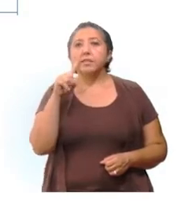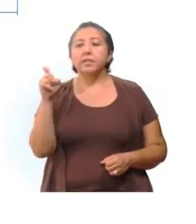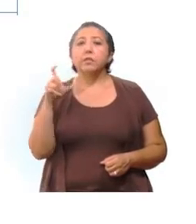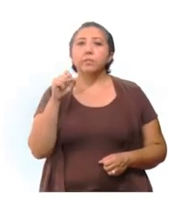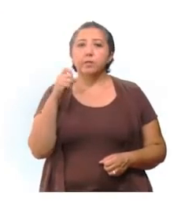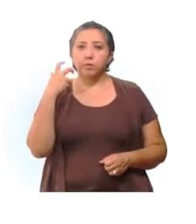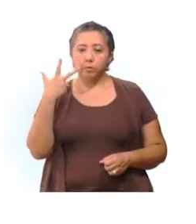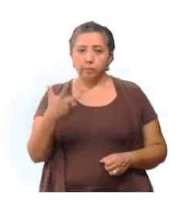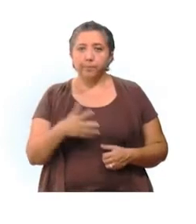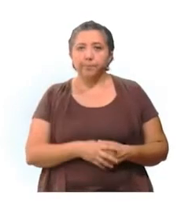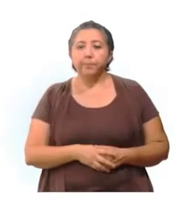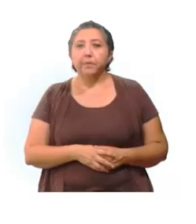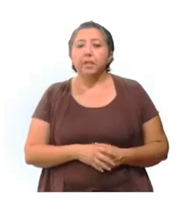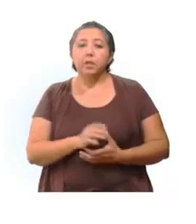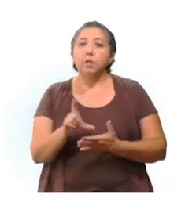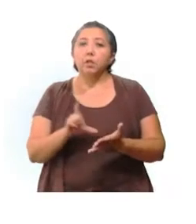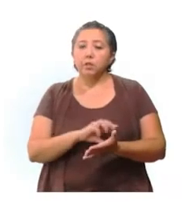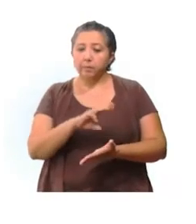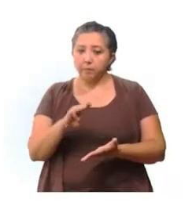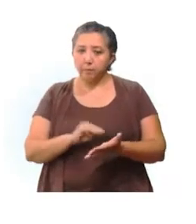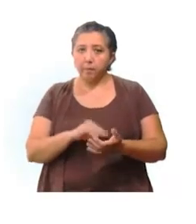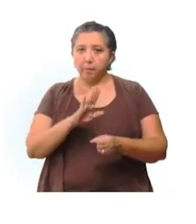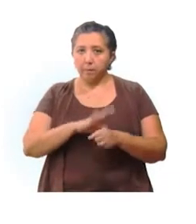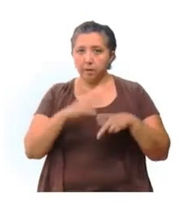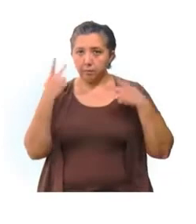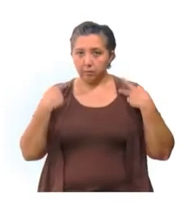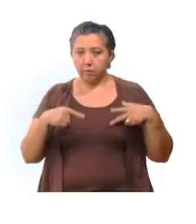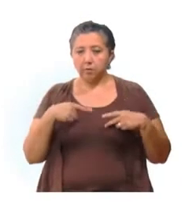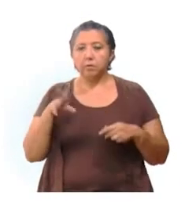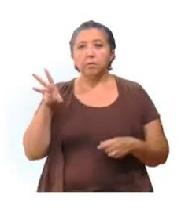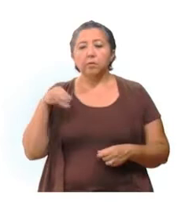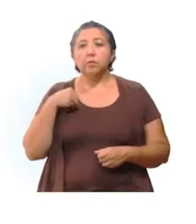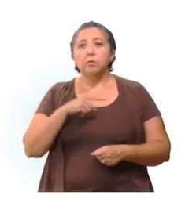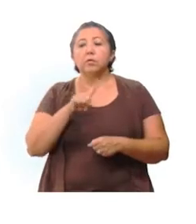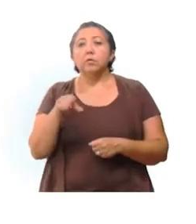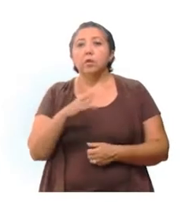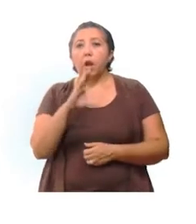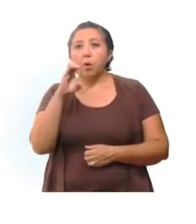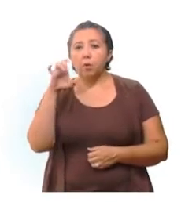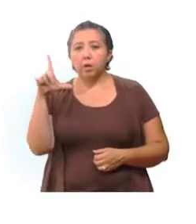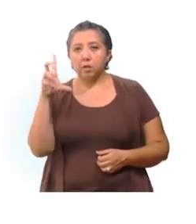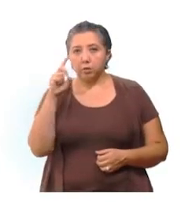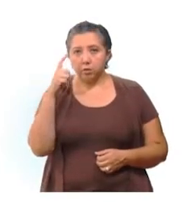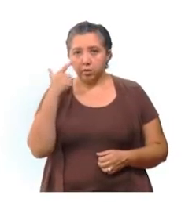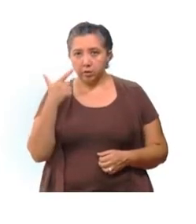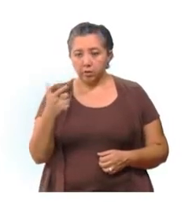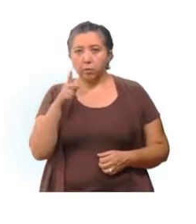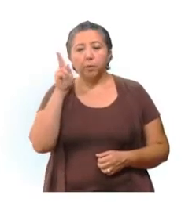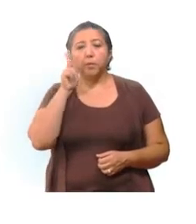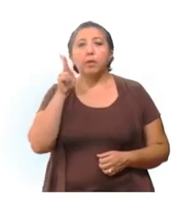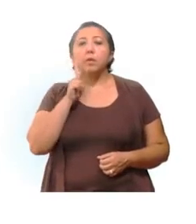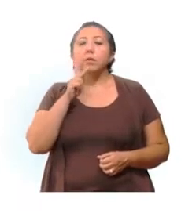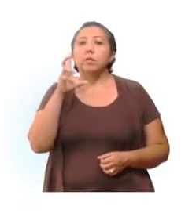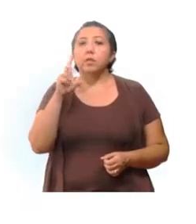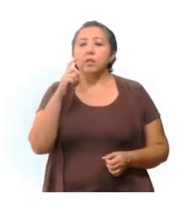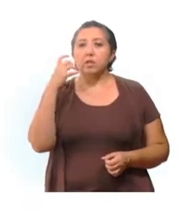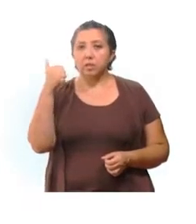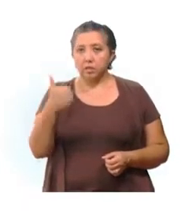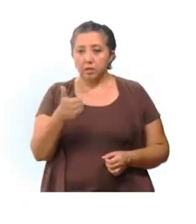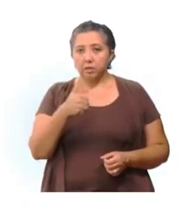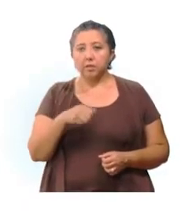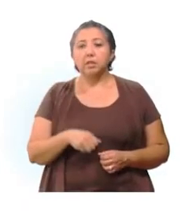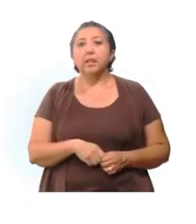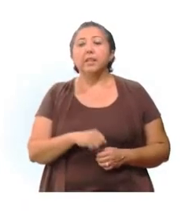128. Las colonias de Mérida con mayor número de personas contagiadas son Ciudad Cauquel con 37, Juan Pablo II